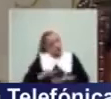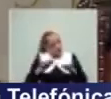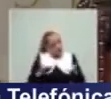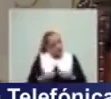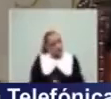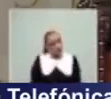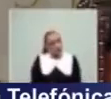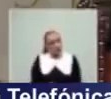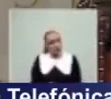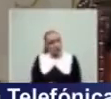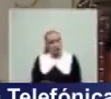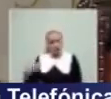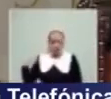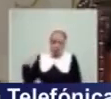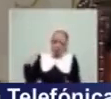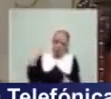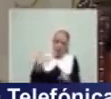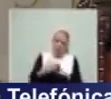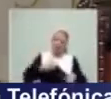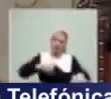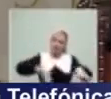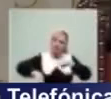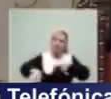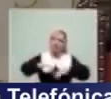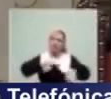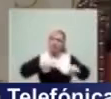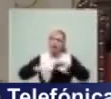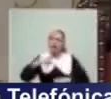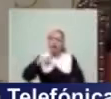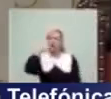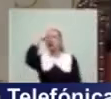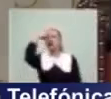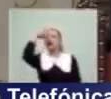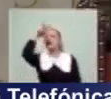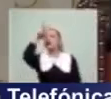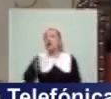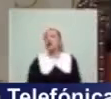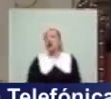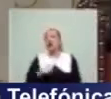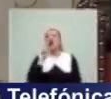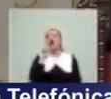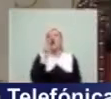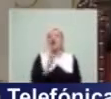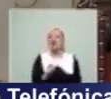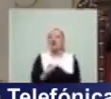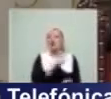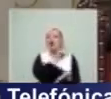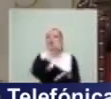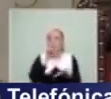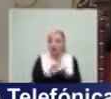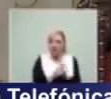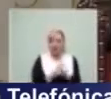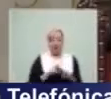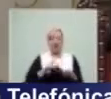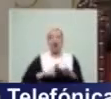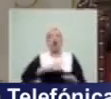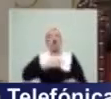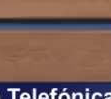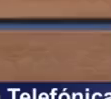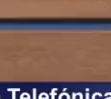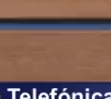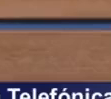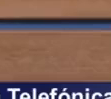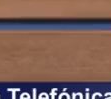jurisdiccionales. Se le garantiza, acreditando con los hechos, que se respete esa independencia. Y por lo que hace a